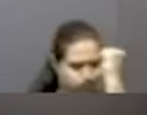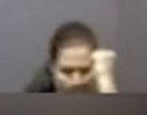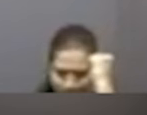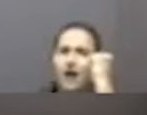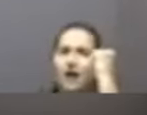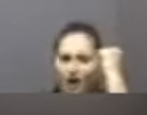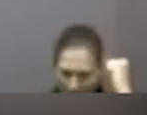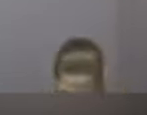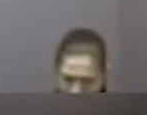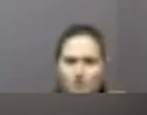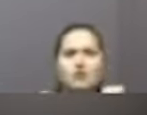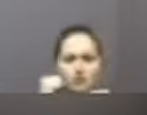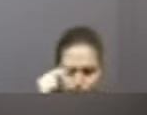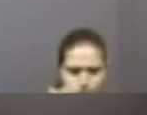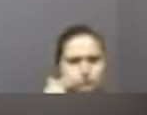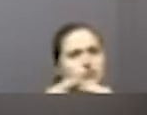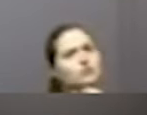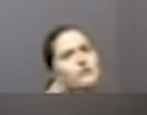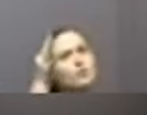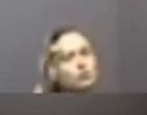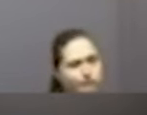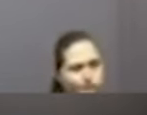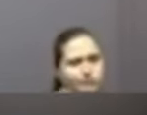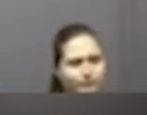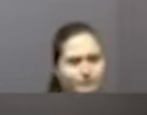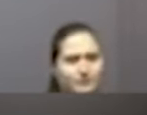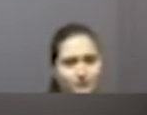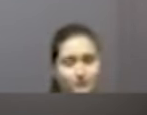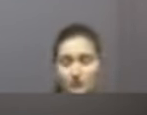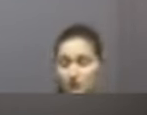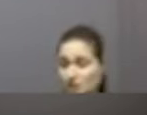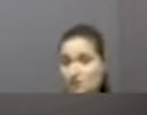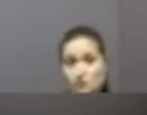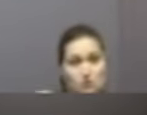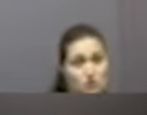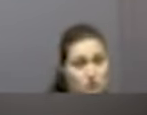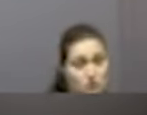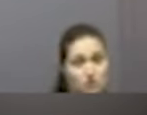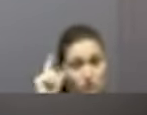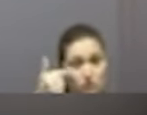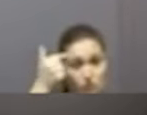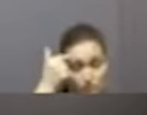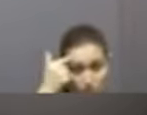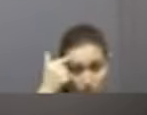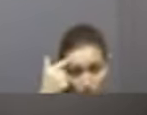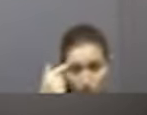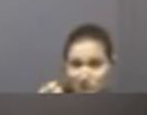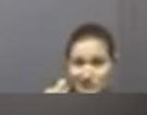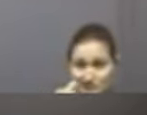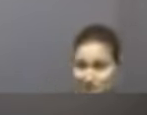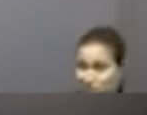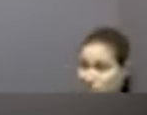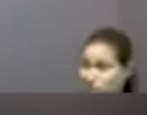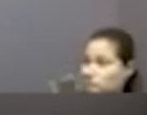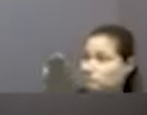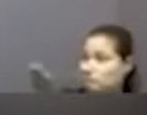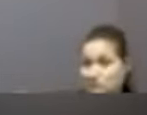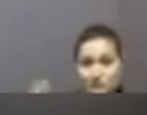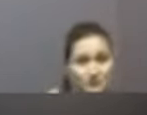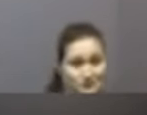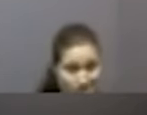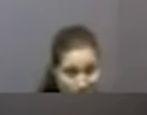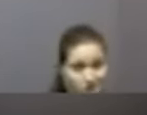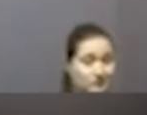parte de semanas y con el cual gobierno pretendía recaudar más de 122,000 millones de pesos el mandatario